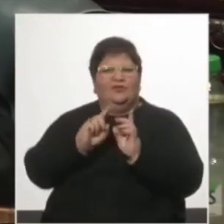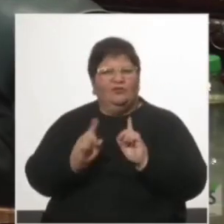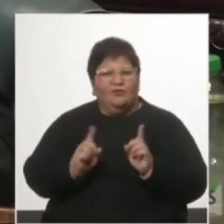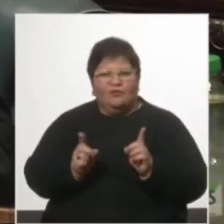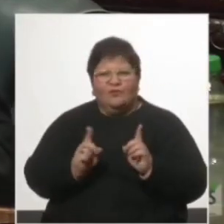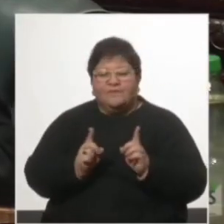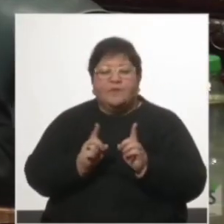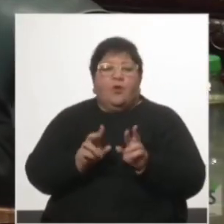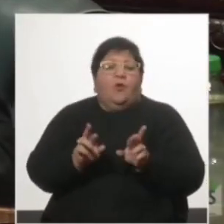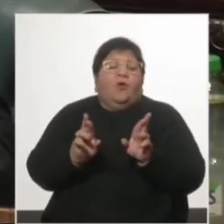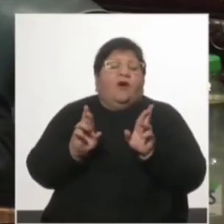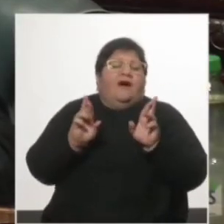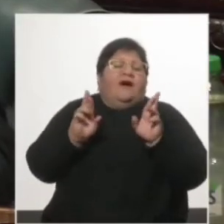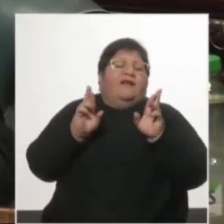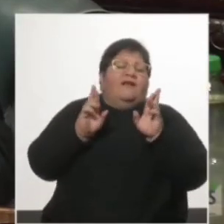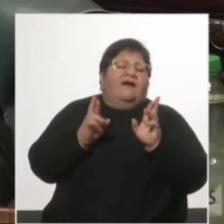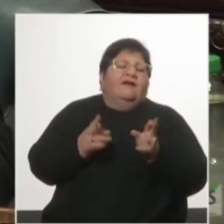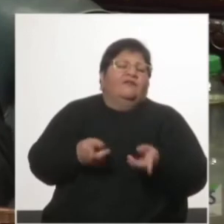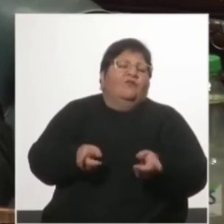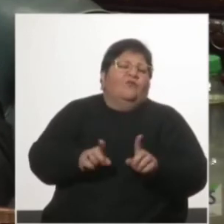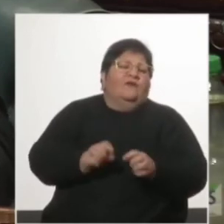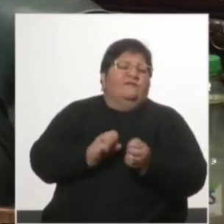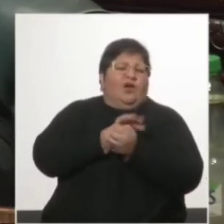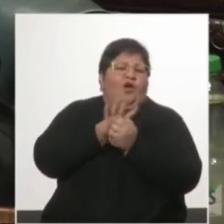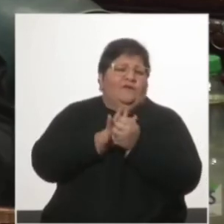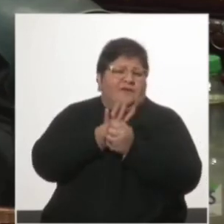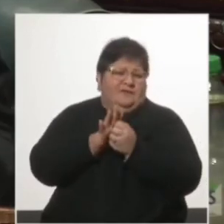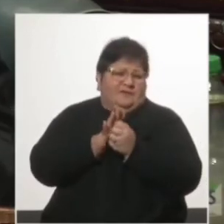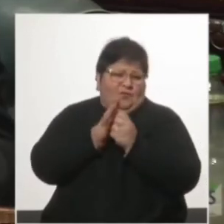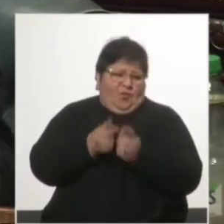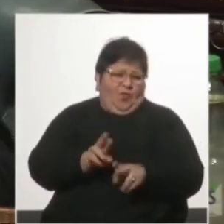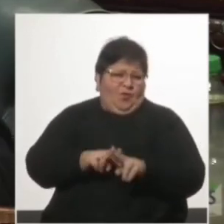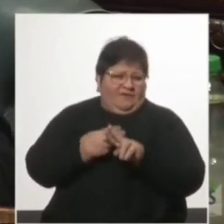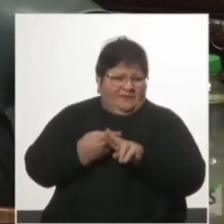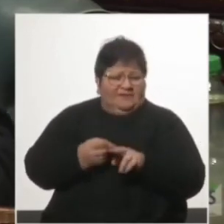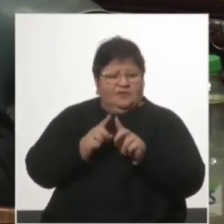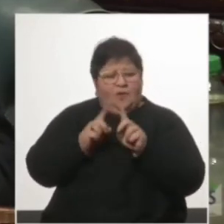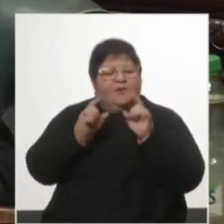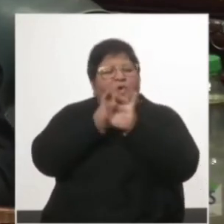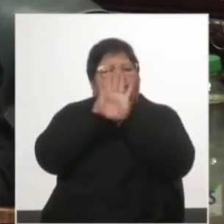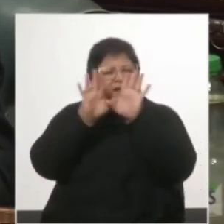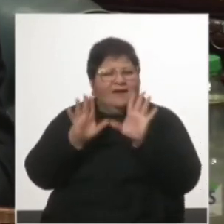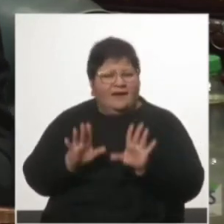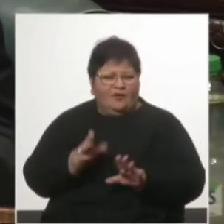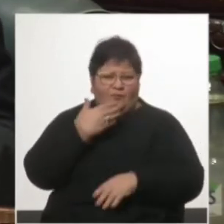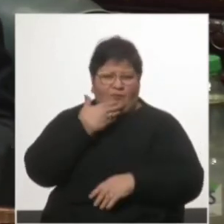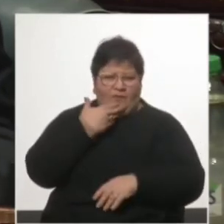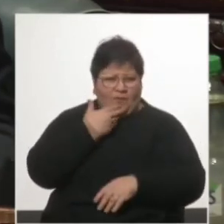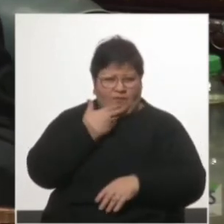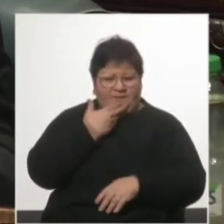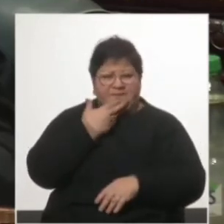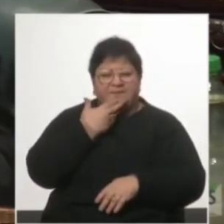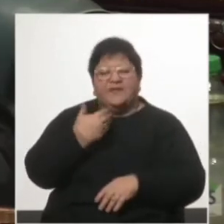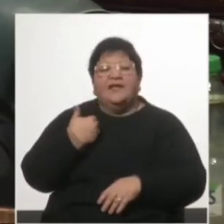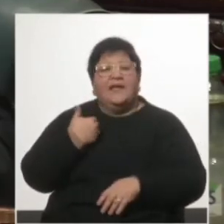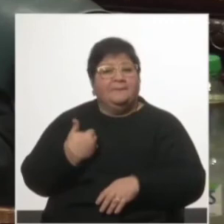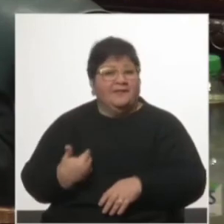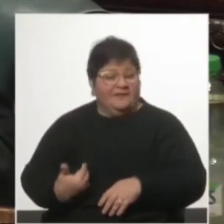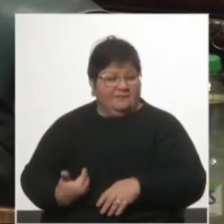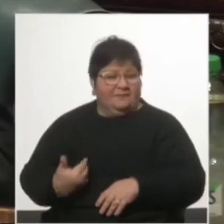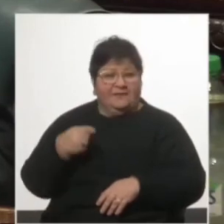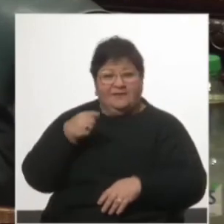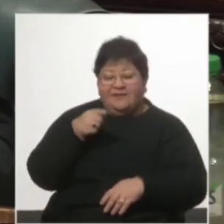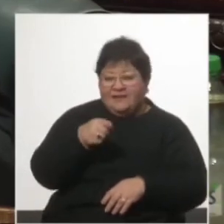no pase en Uruguay este rebrote. Pero sí quiero decirlo con toda claridad. Si lamentablemente ese fuera el